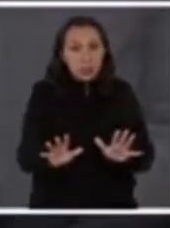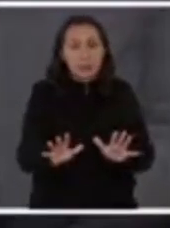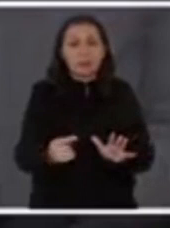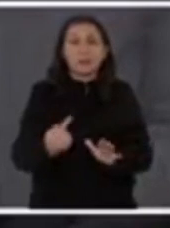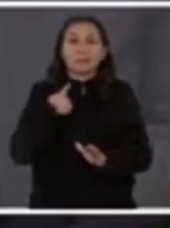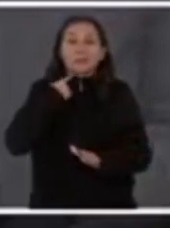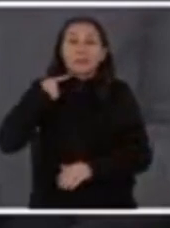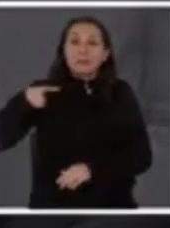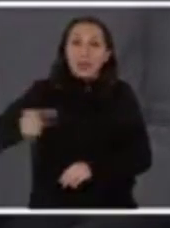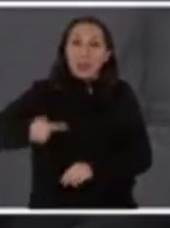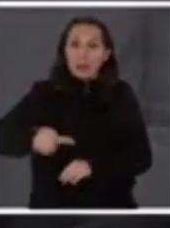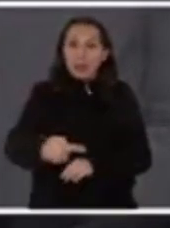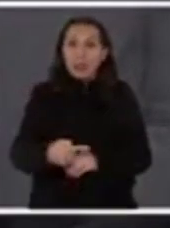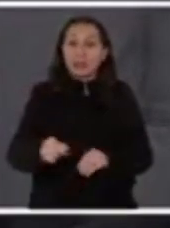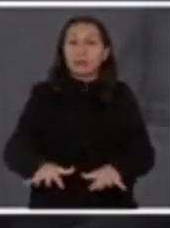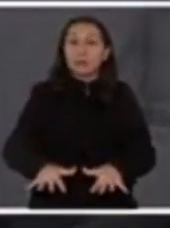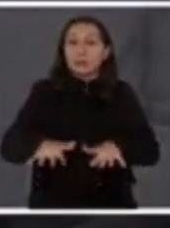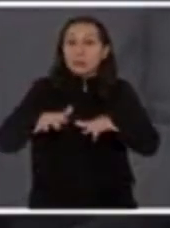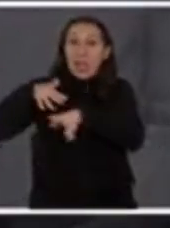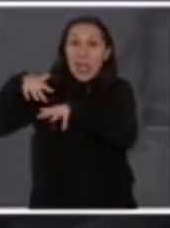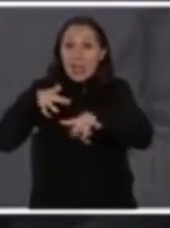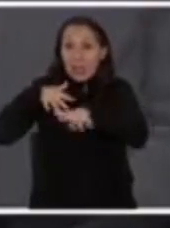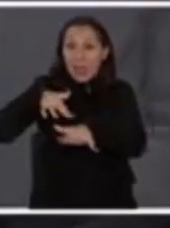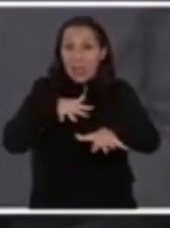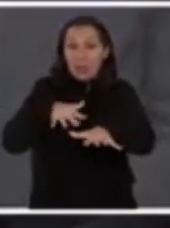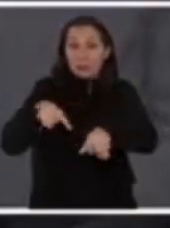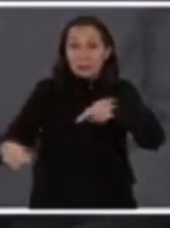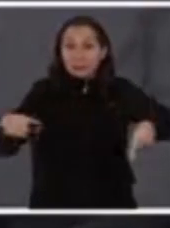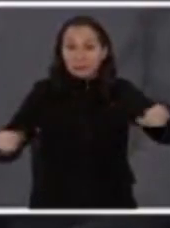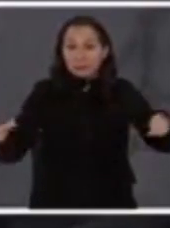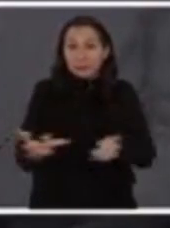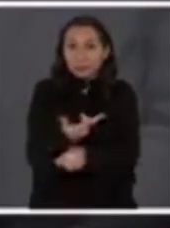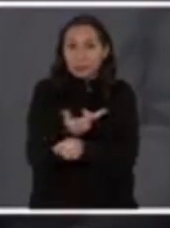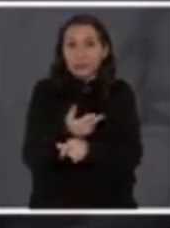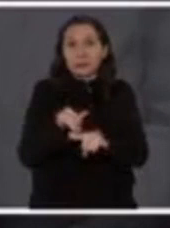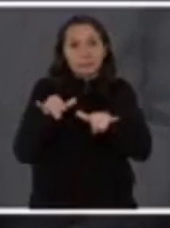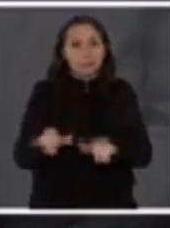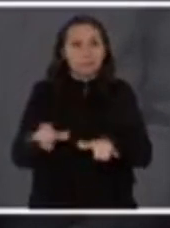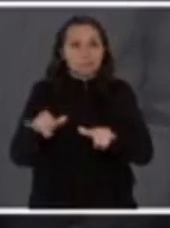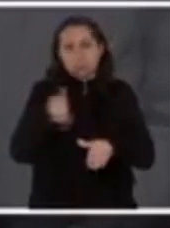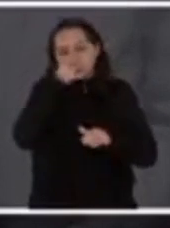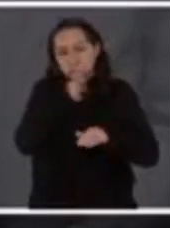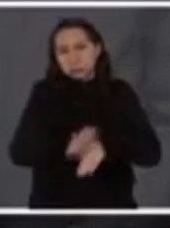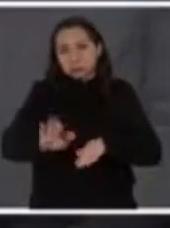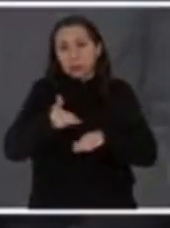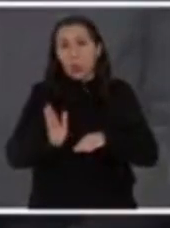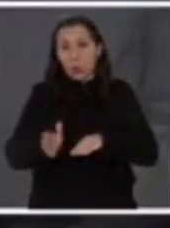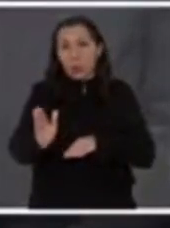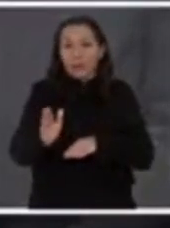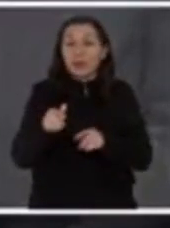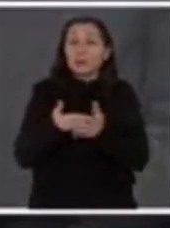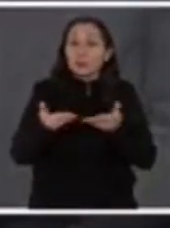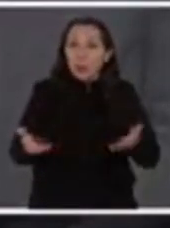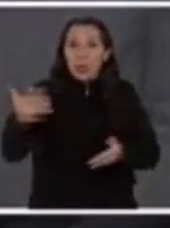los efectos de la crecida del río van a quedarse por un buen tiempo. Y por eso es